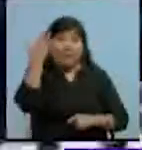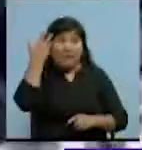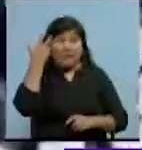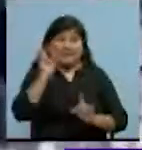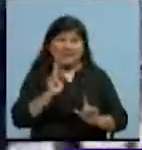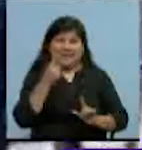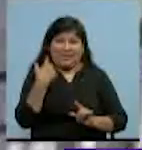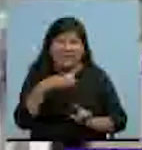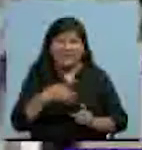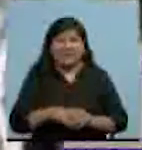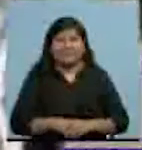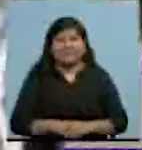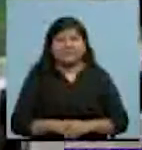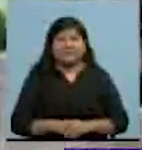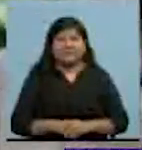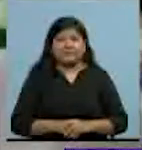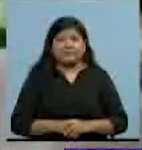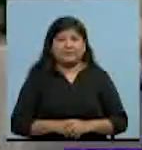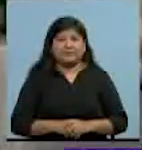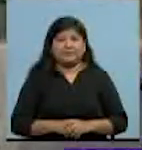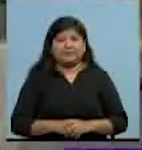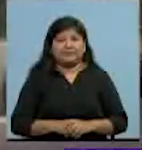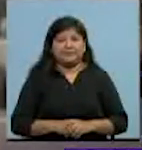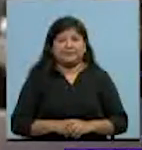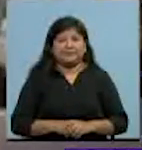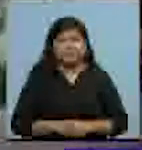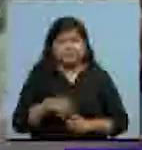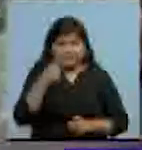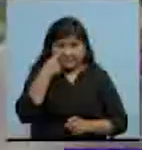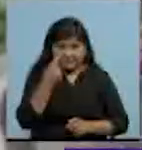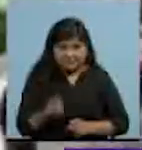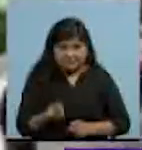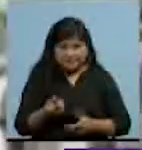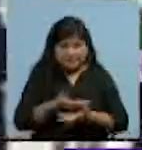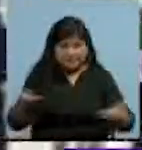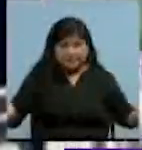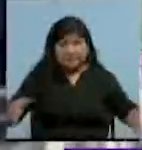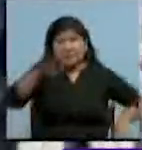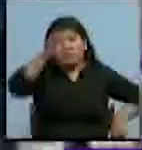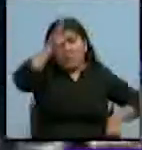ustedes. Volvemos con ustedes, estamos acá en la quebrada de Humahuaca en vivo para Canal 7.